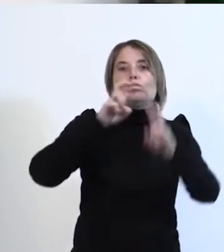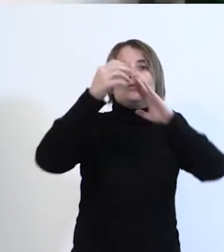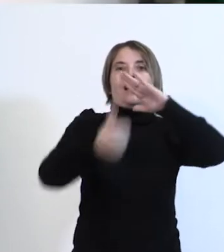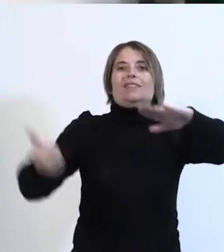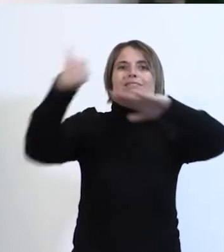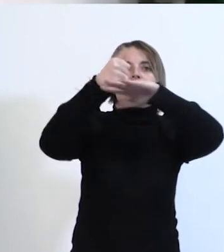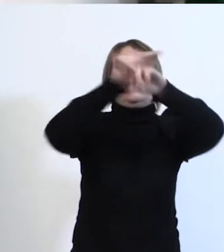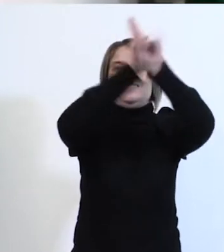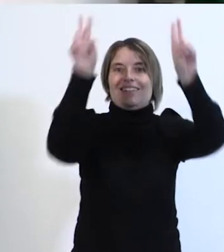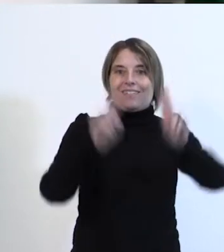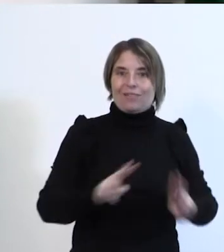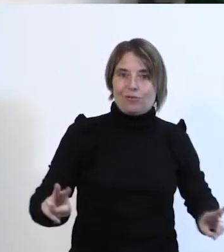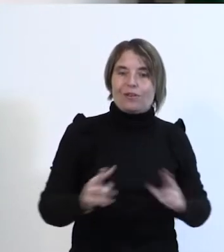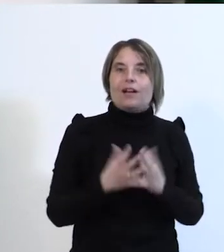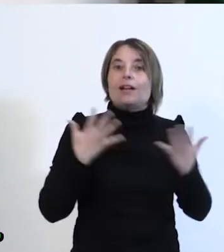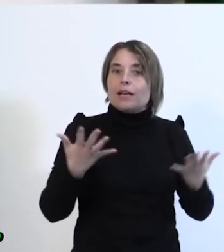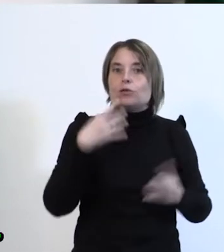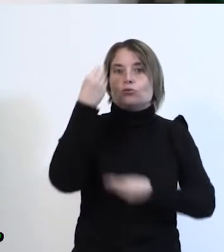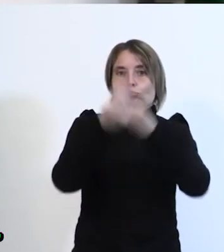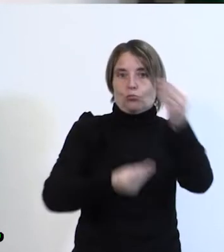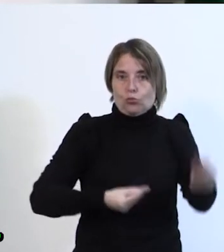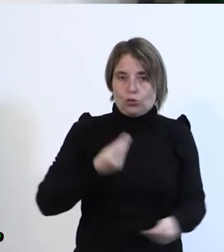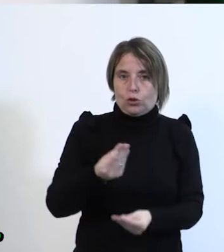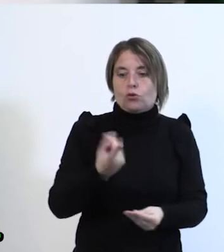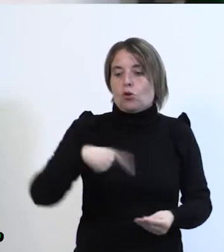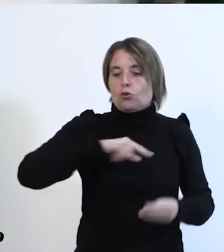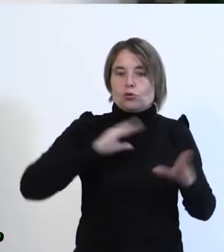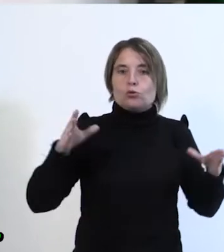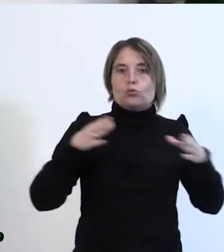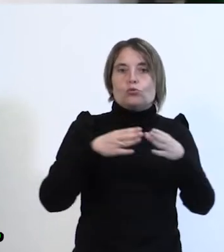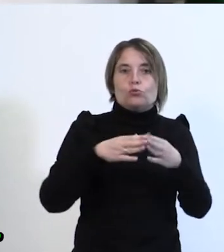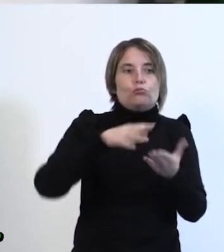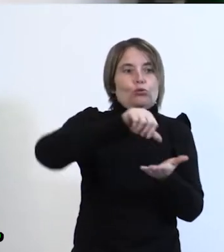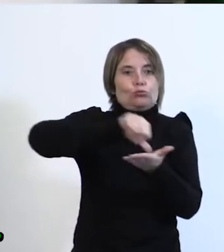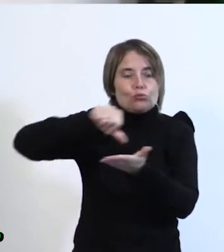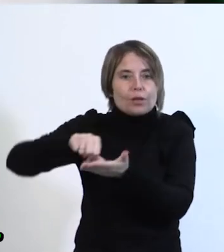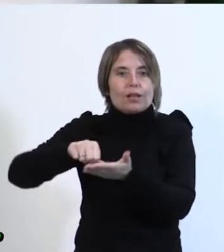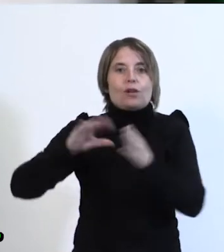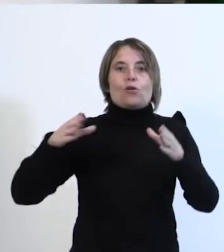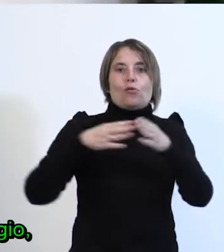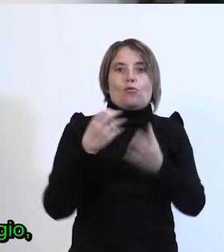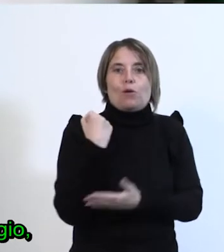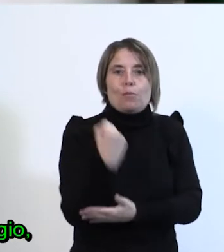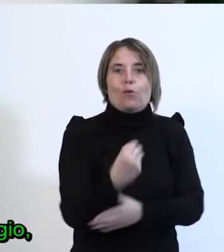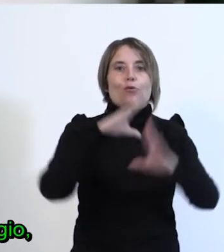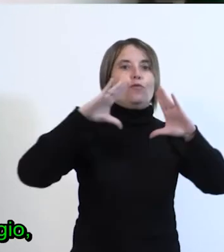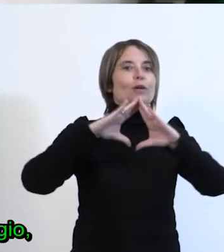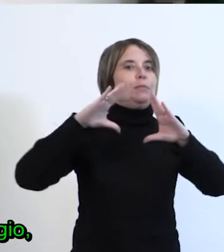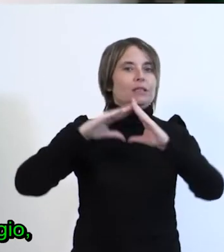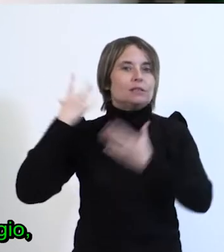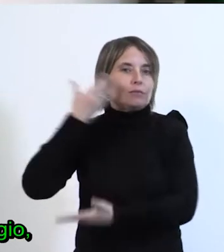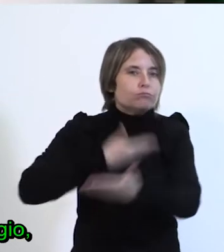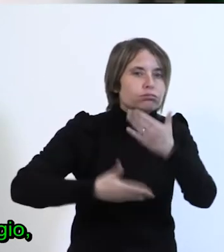buscar en instancias internacionales. Y eso es lo que hemos hecho desde la Agrupación Ciudadana, desde la Colectiva